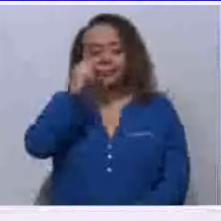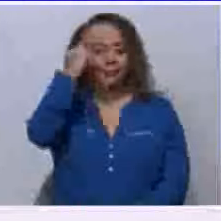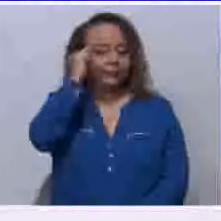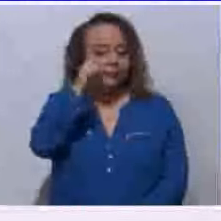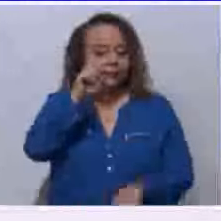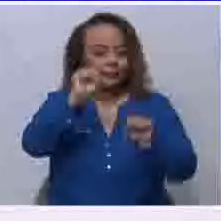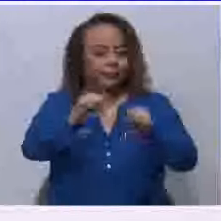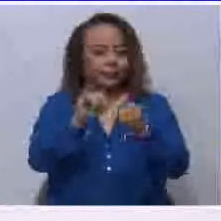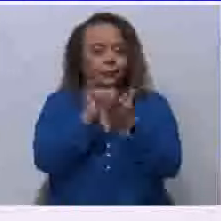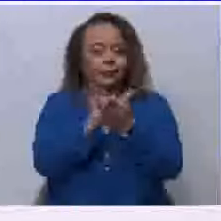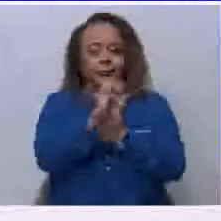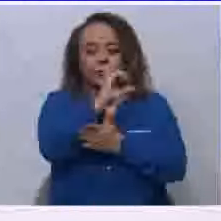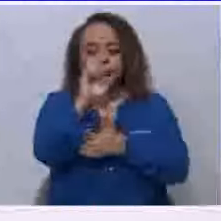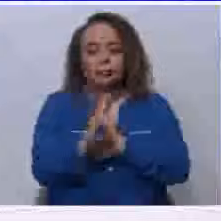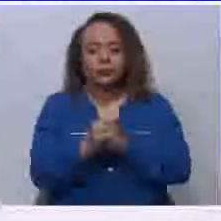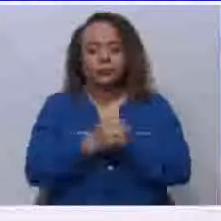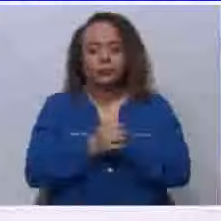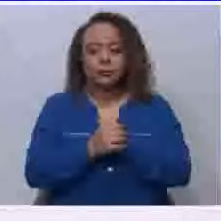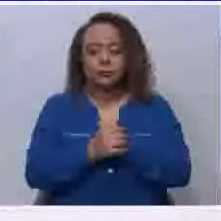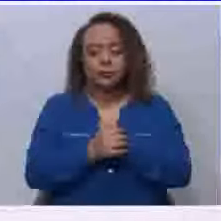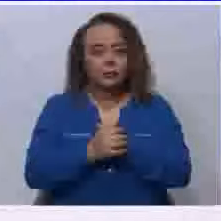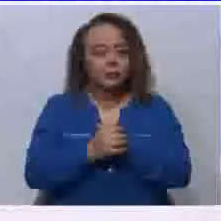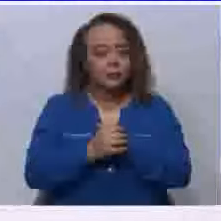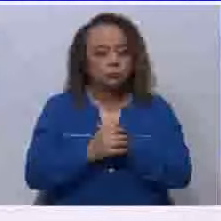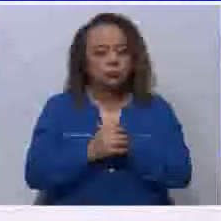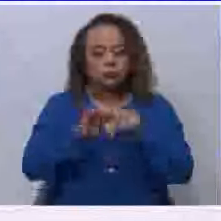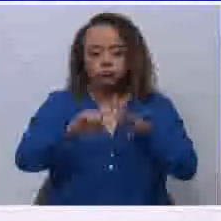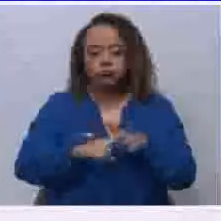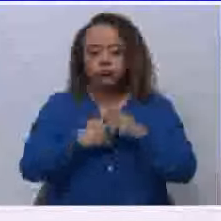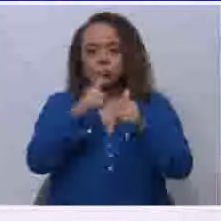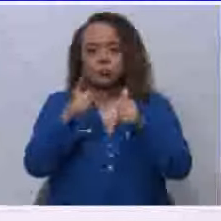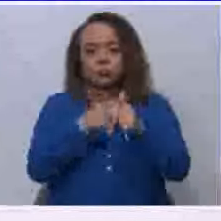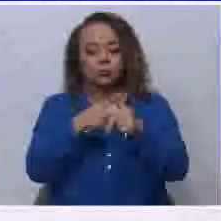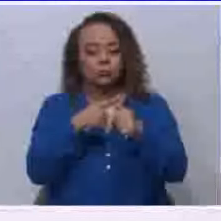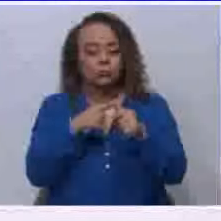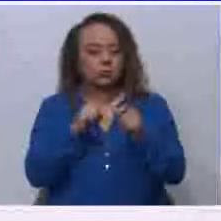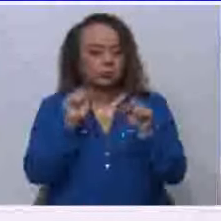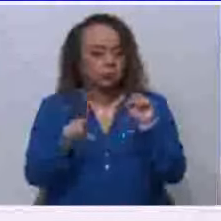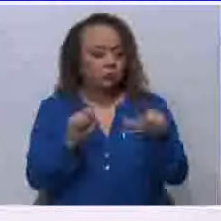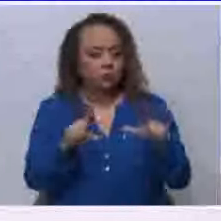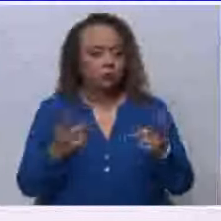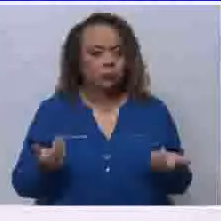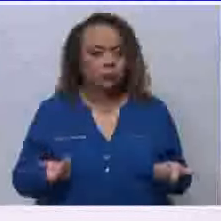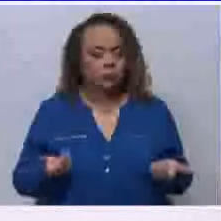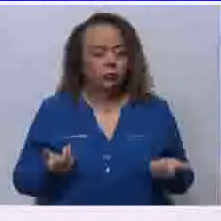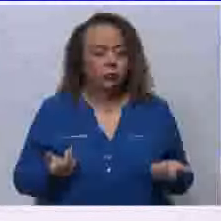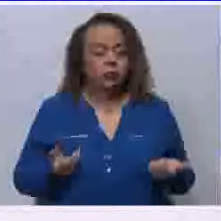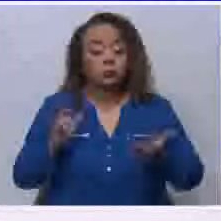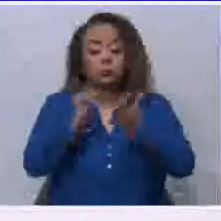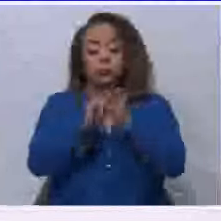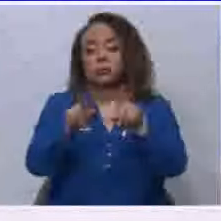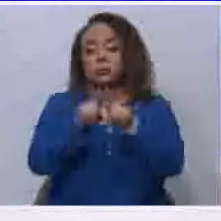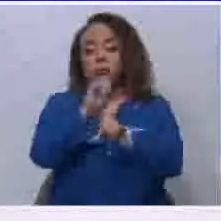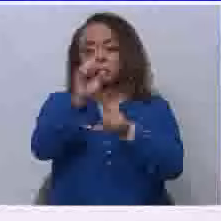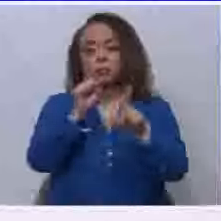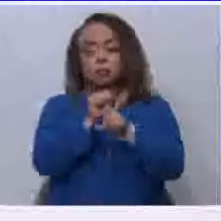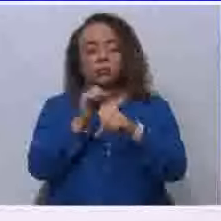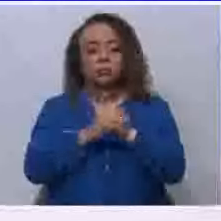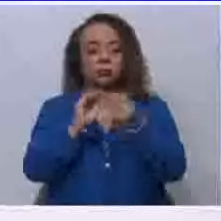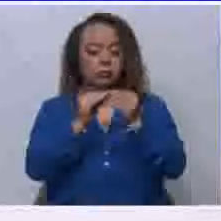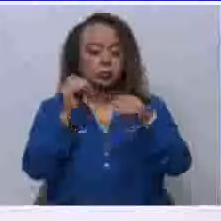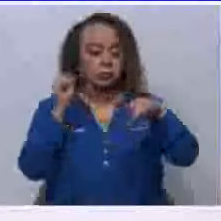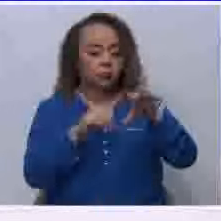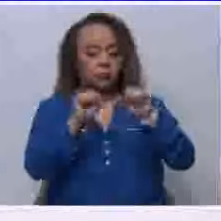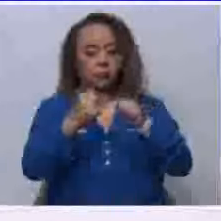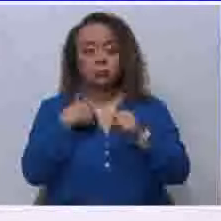un escenario así de una Costa Rica que salga de forma vehemente en un debut de Mundial a agredir al local. Y eso también condiciona la cuota goleadora